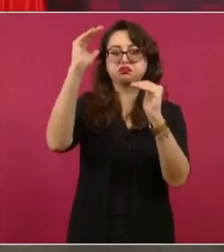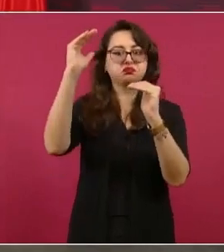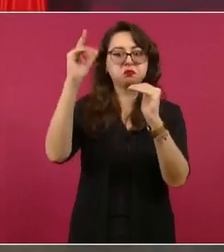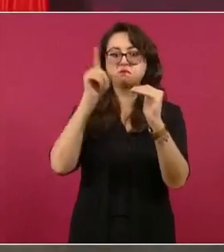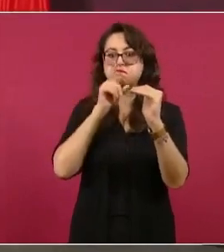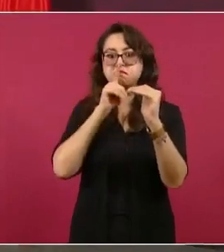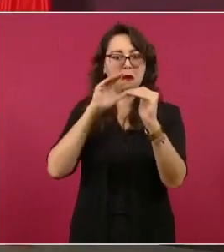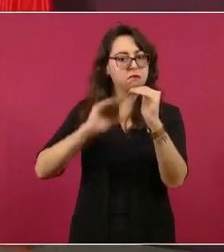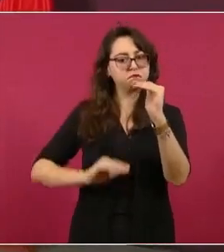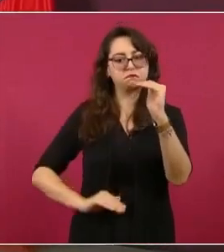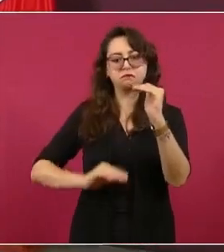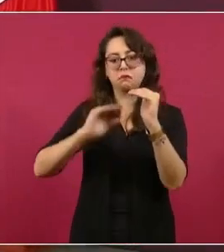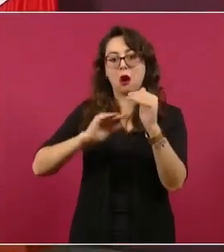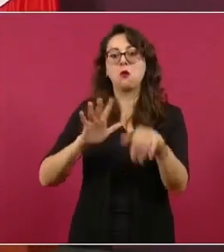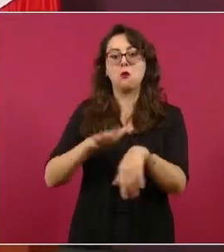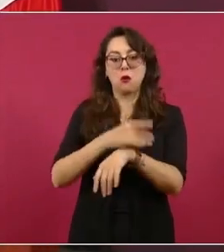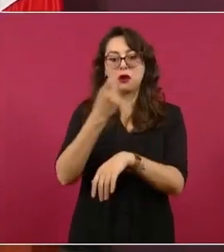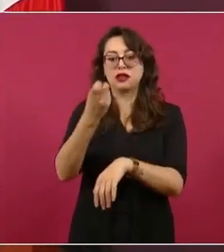poder adquisitivo,